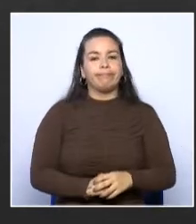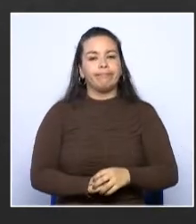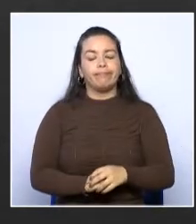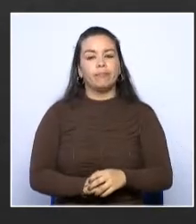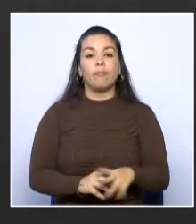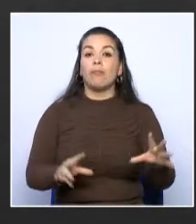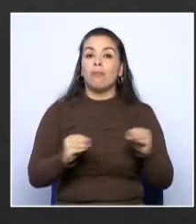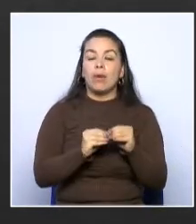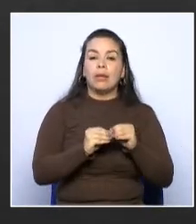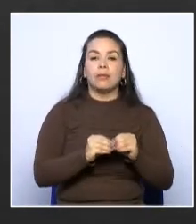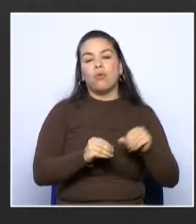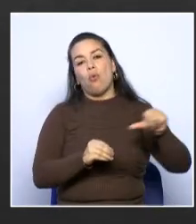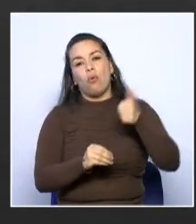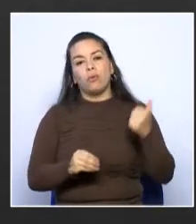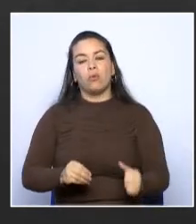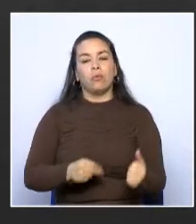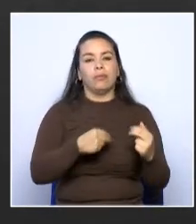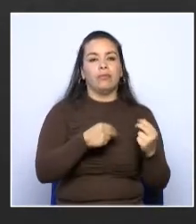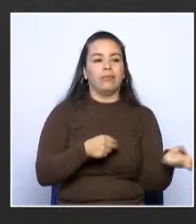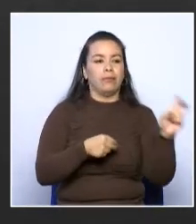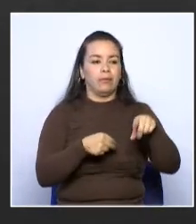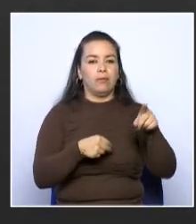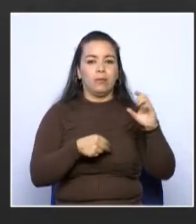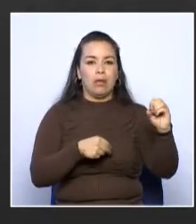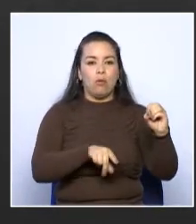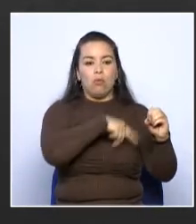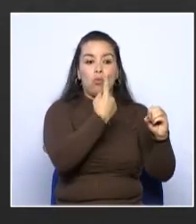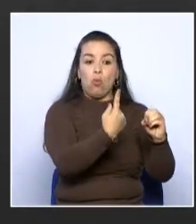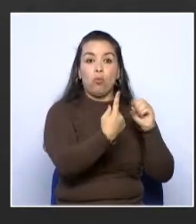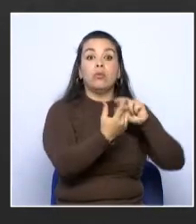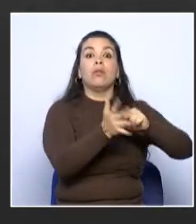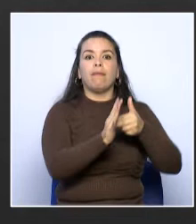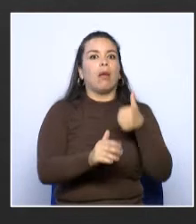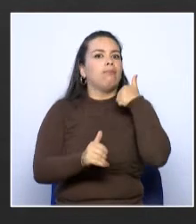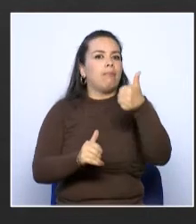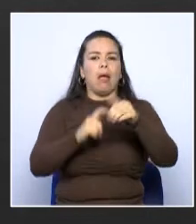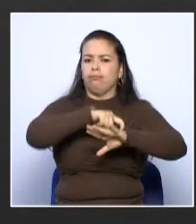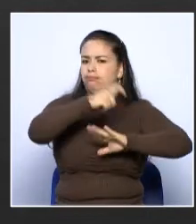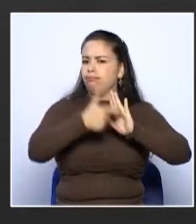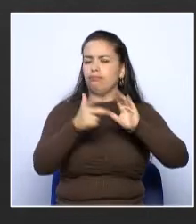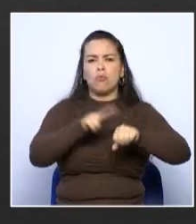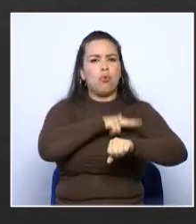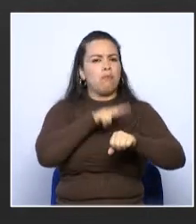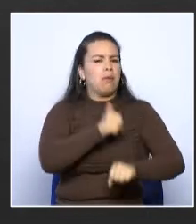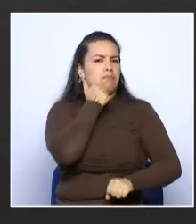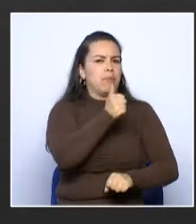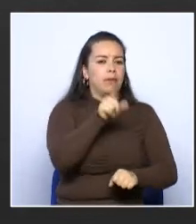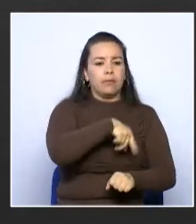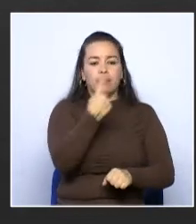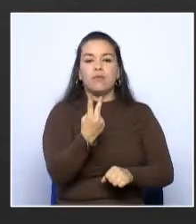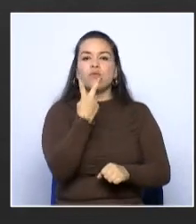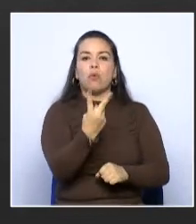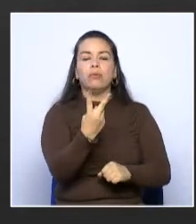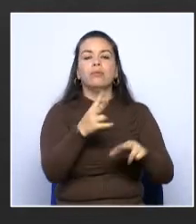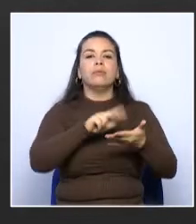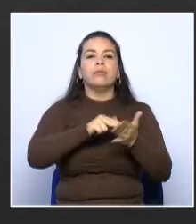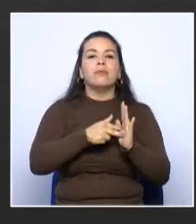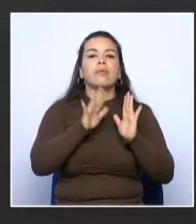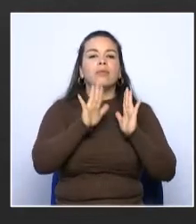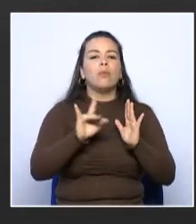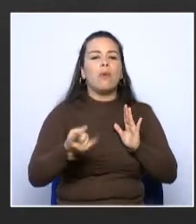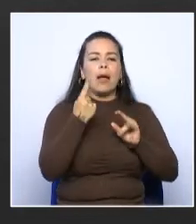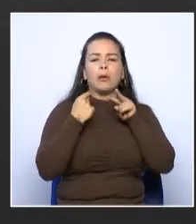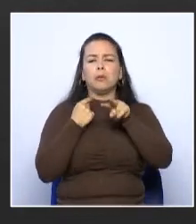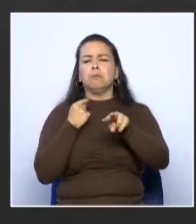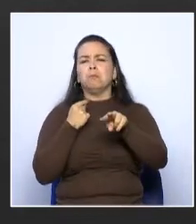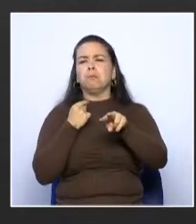sale un BIRADS 1, por ejemplo, quiere decir que el estudio fue benigno, ¿sí? Fue completamente normal. El 2 es que encontramos algo, pero